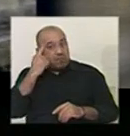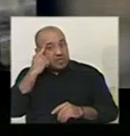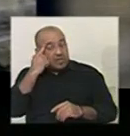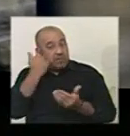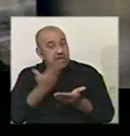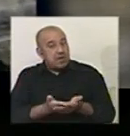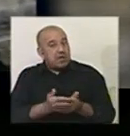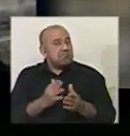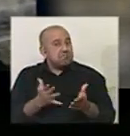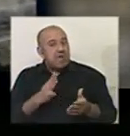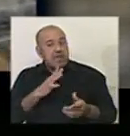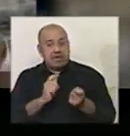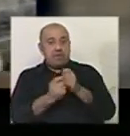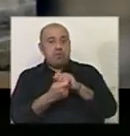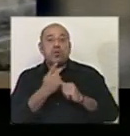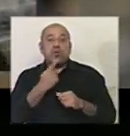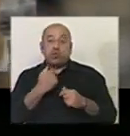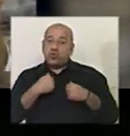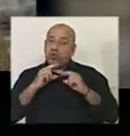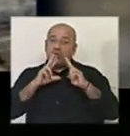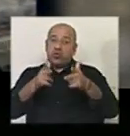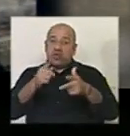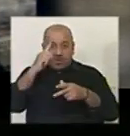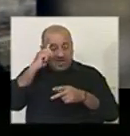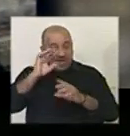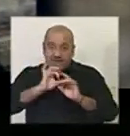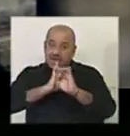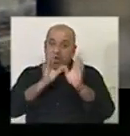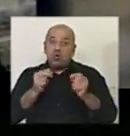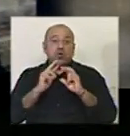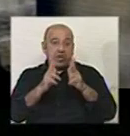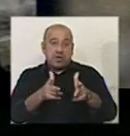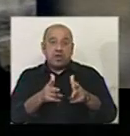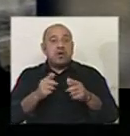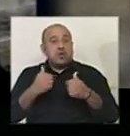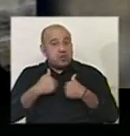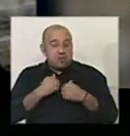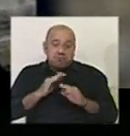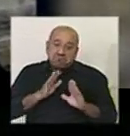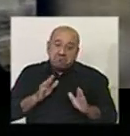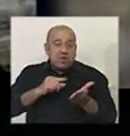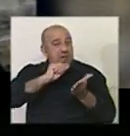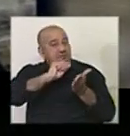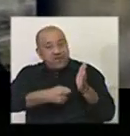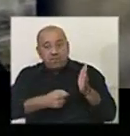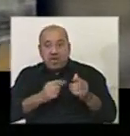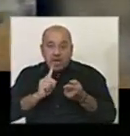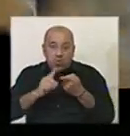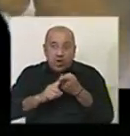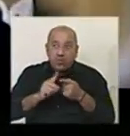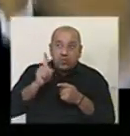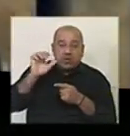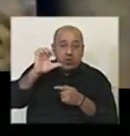de este cambio. Y lo dije claramente por parte francesa, yo no estoy favorable a que se firmen acuerdos comerciales